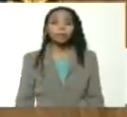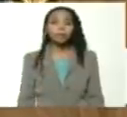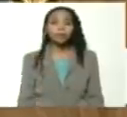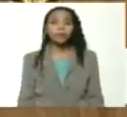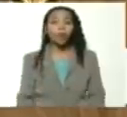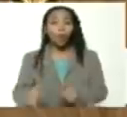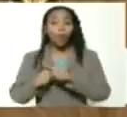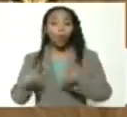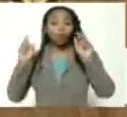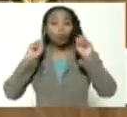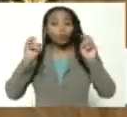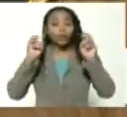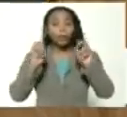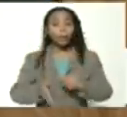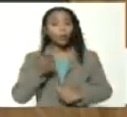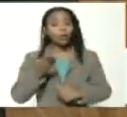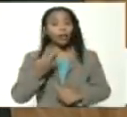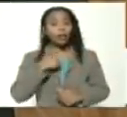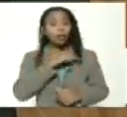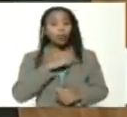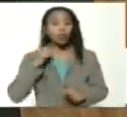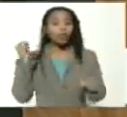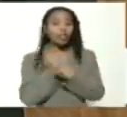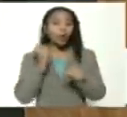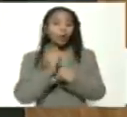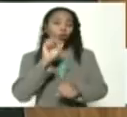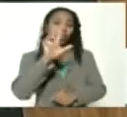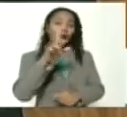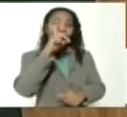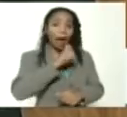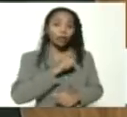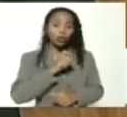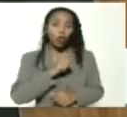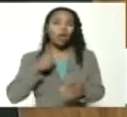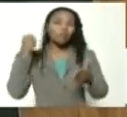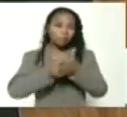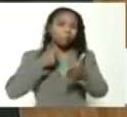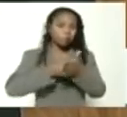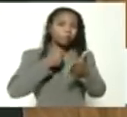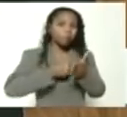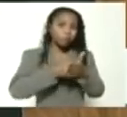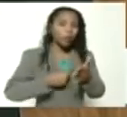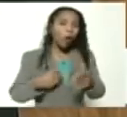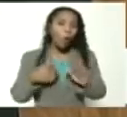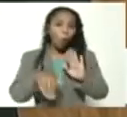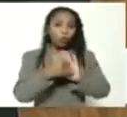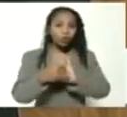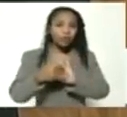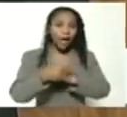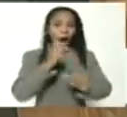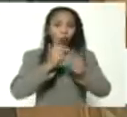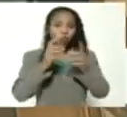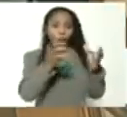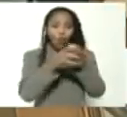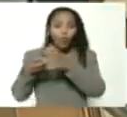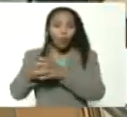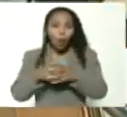Otro de los aspectos trascendentes de nuestra gestión en estos 3 años y medio ha sido la lucha contra las mafias del